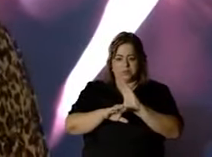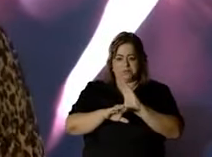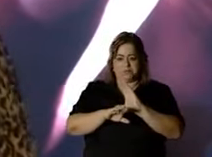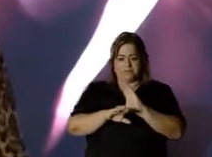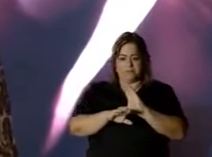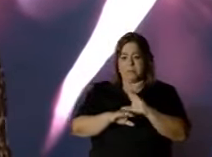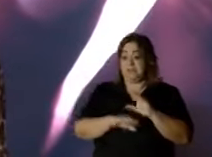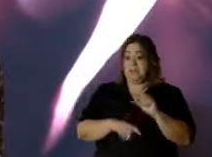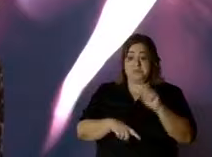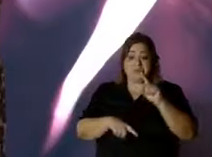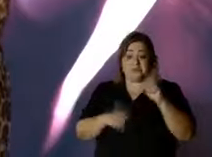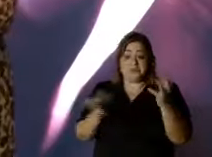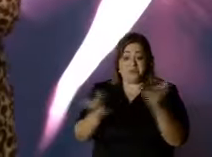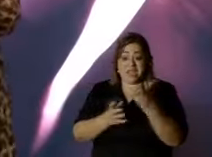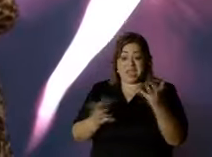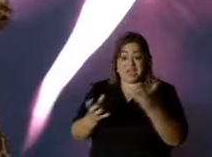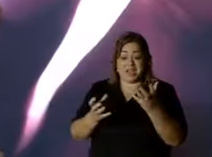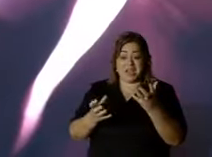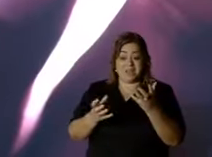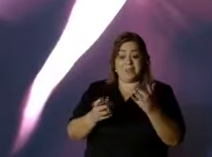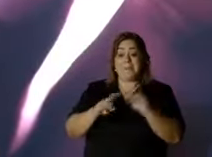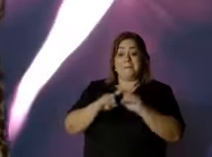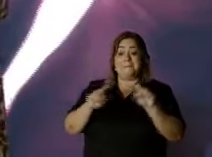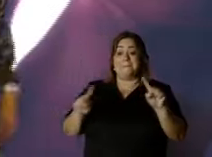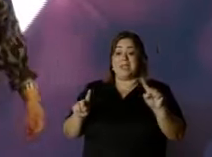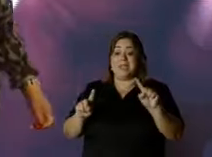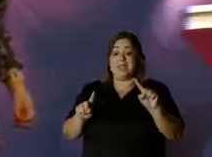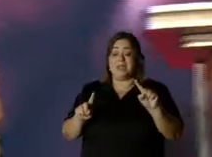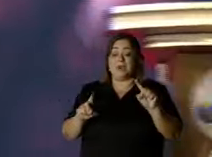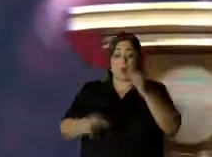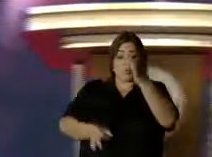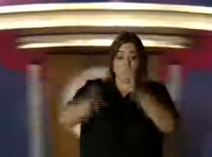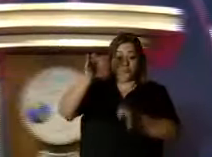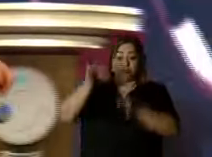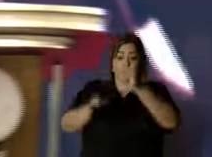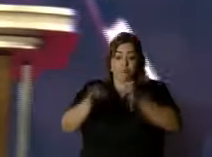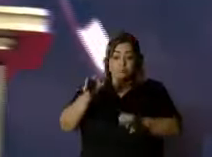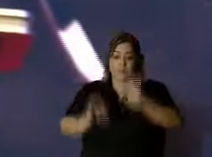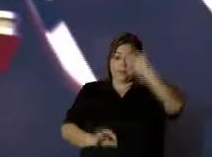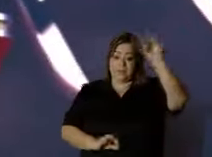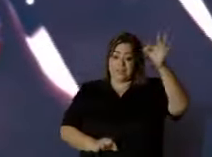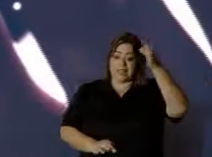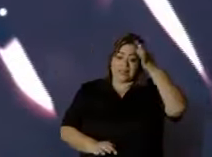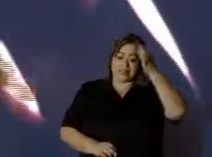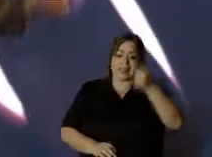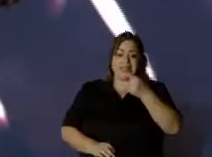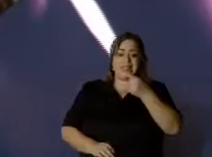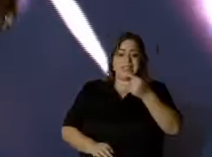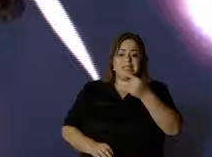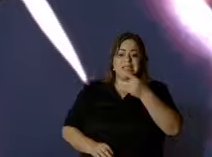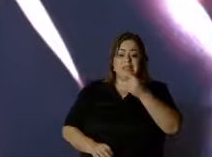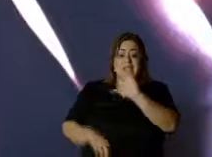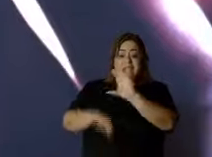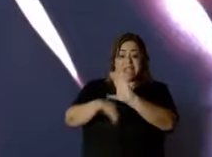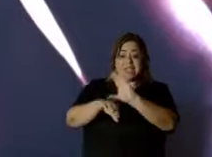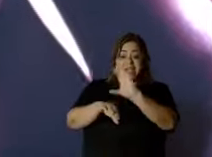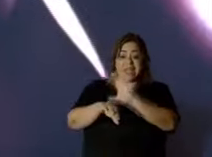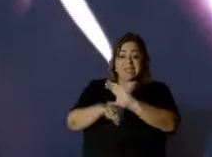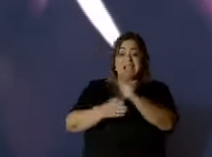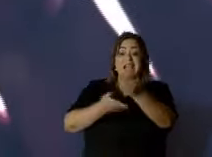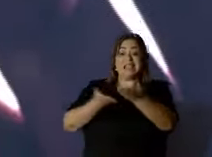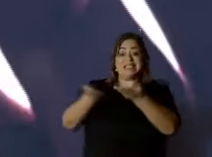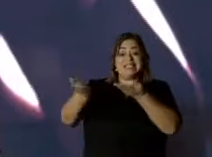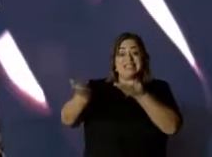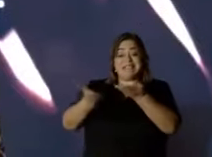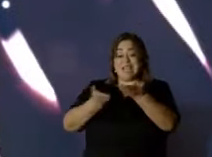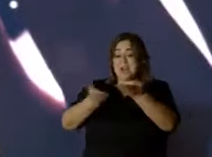se reuniera, y el Tribunal Supremo dijo, no, la iglesia es un servicio esencial y nadie puede